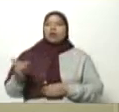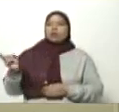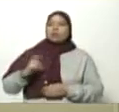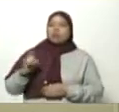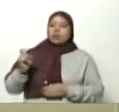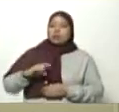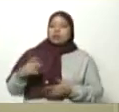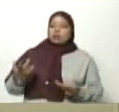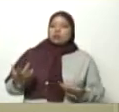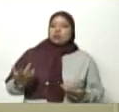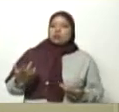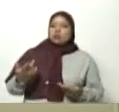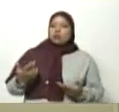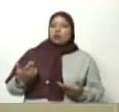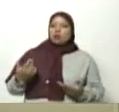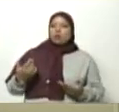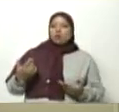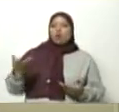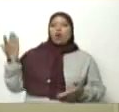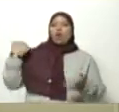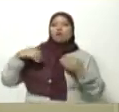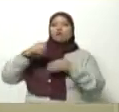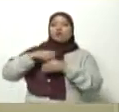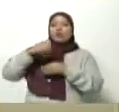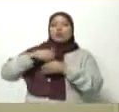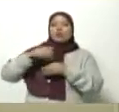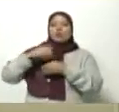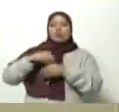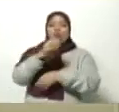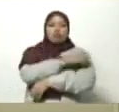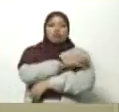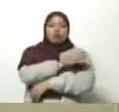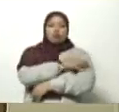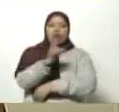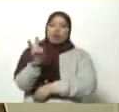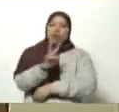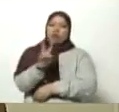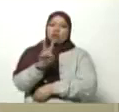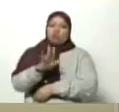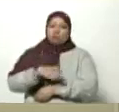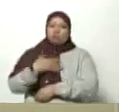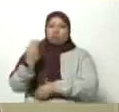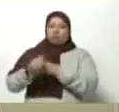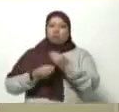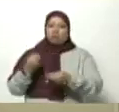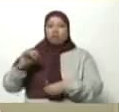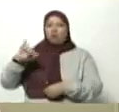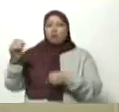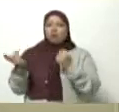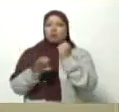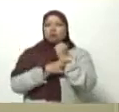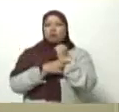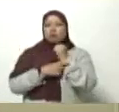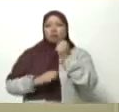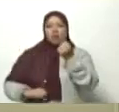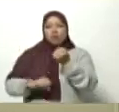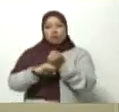necesarias elecciones primarias en la oposición venezolana. ¿Usted cree que Juan Guaidó en estos momentos tiene